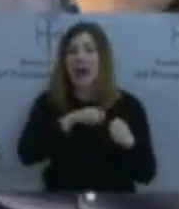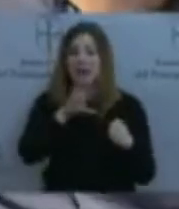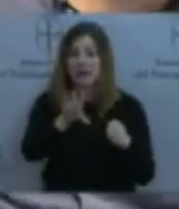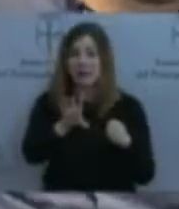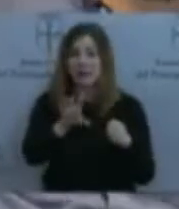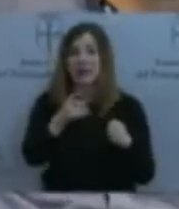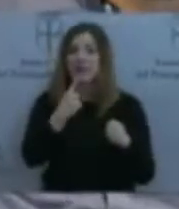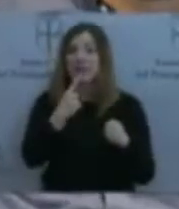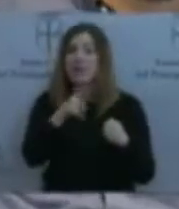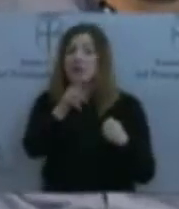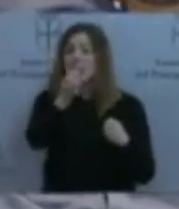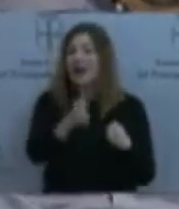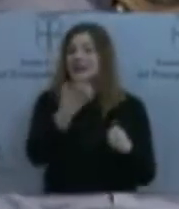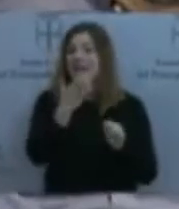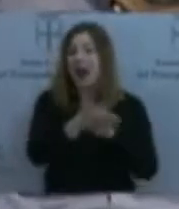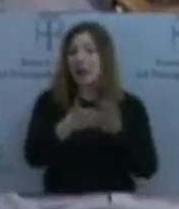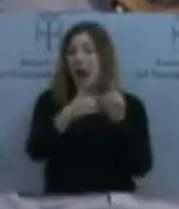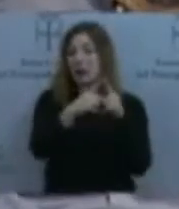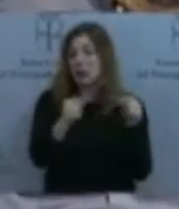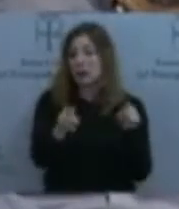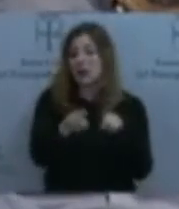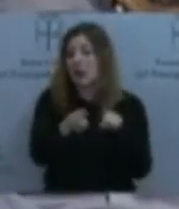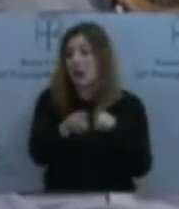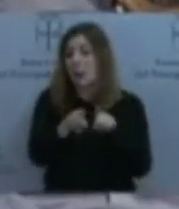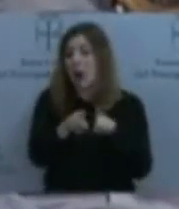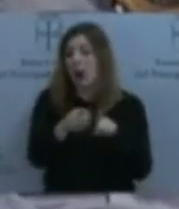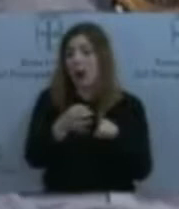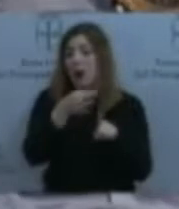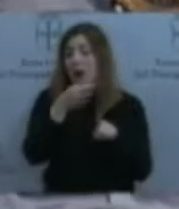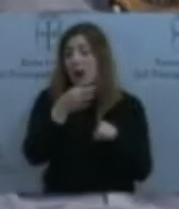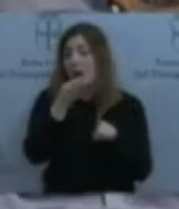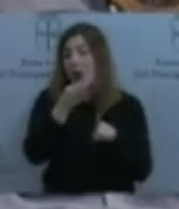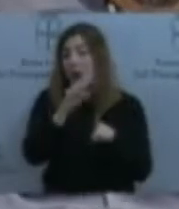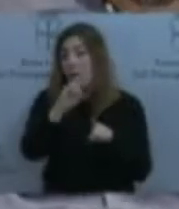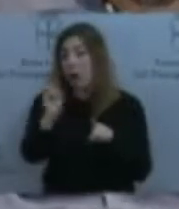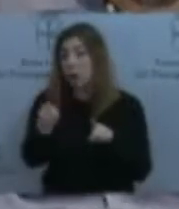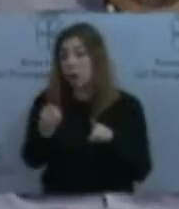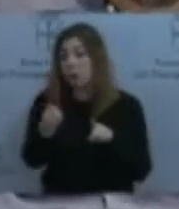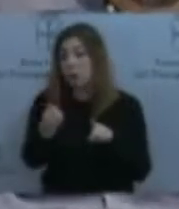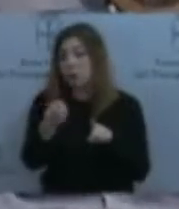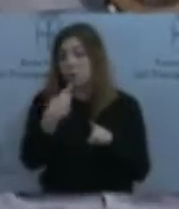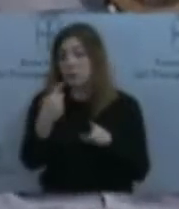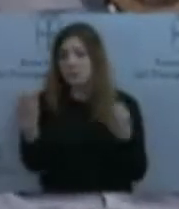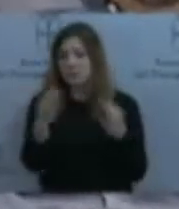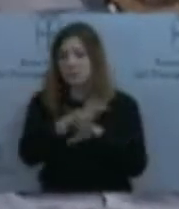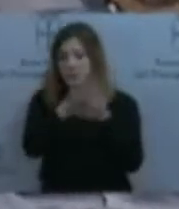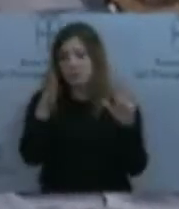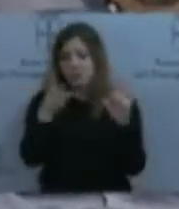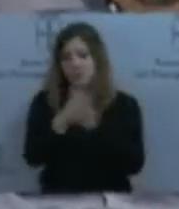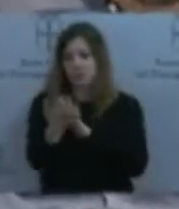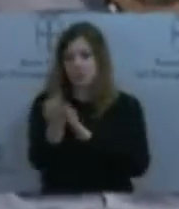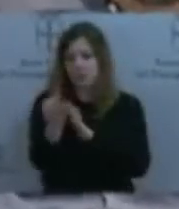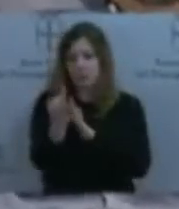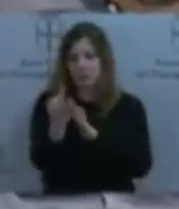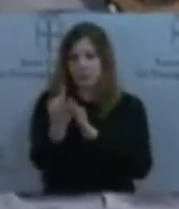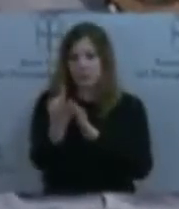se suele hacer en algunas intervenciones monumentales, diferenciando claramente la parte, digamos, restaurada de la original.